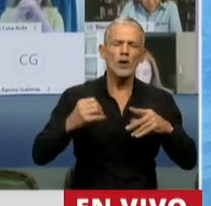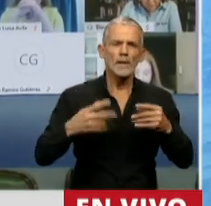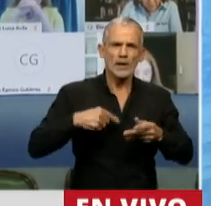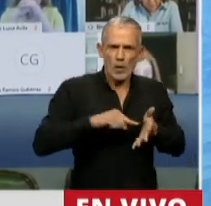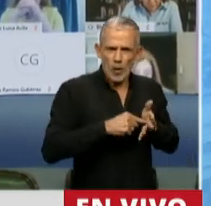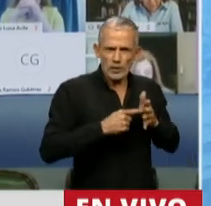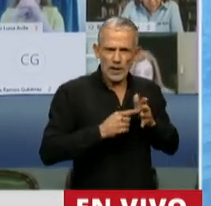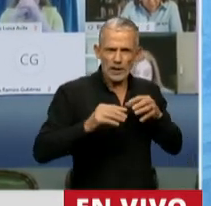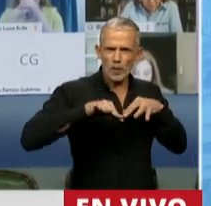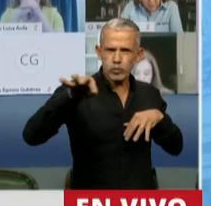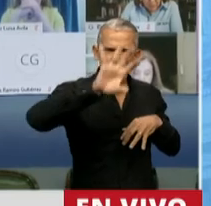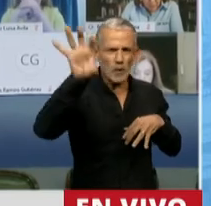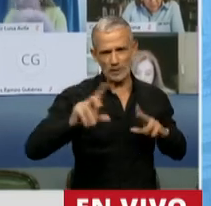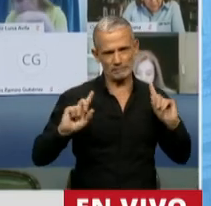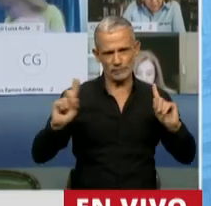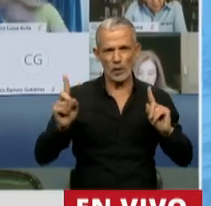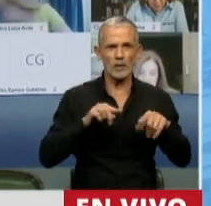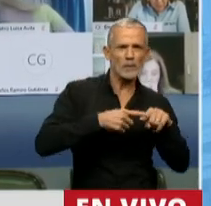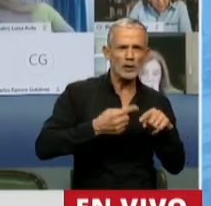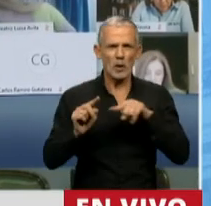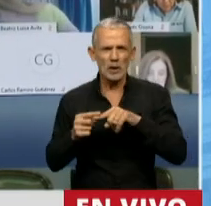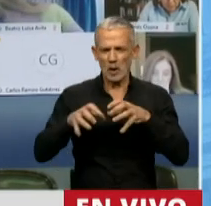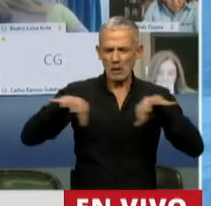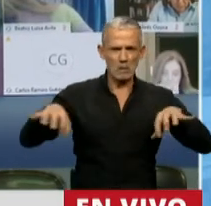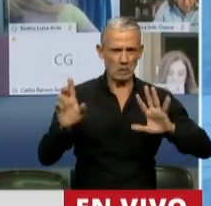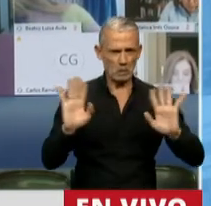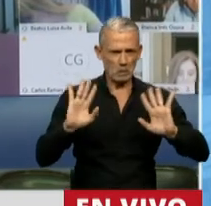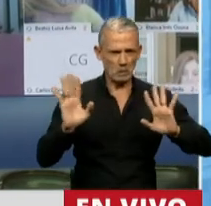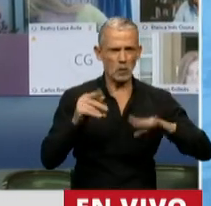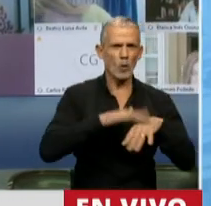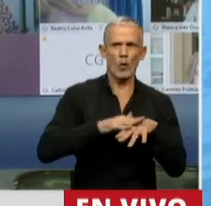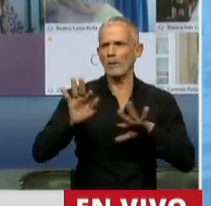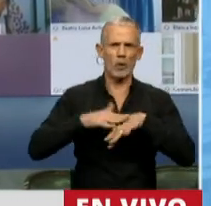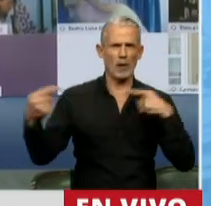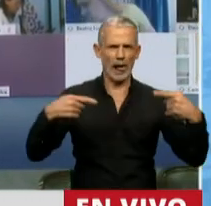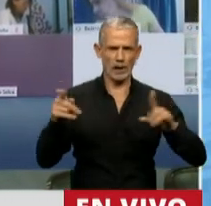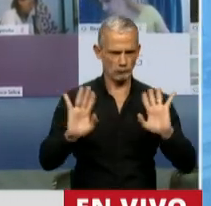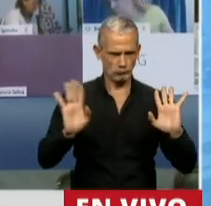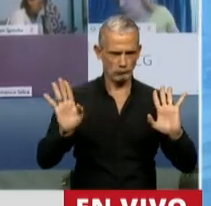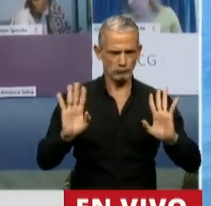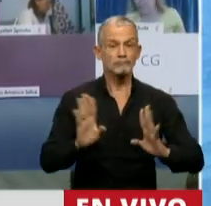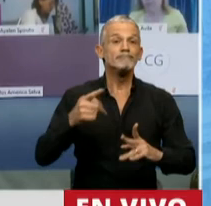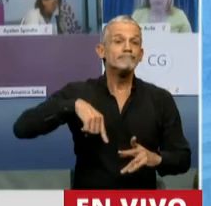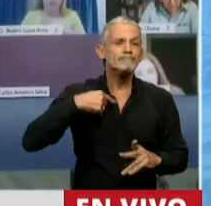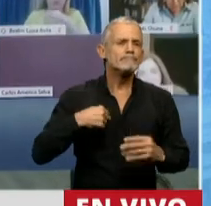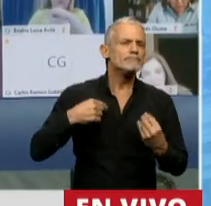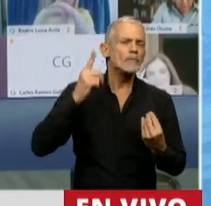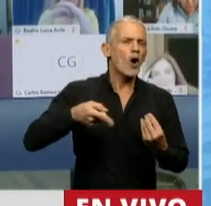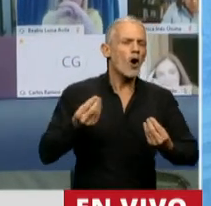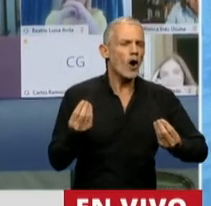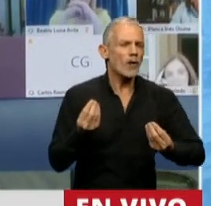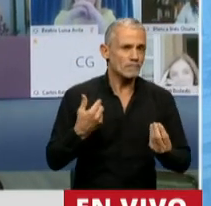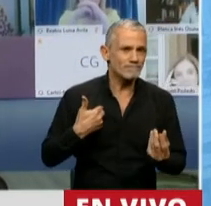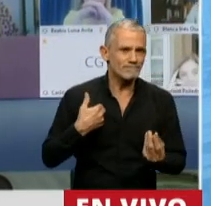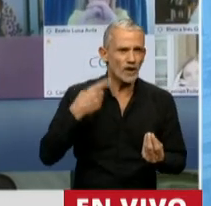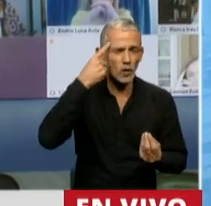no es un problema de un sector u otro que esté gobernando y que se pueda echar la culpa. Por supuesto, nuestro mandato es velar